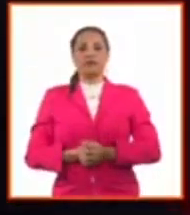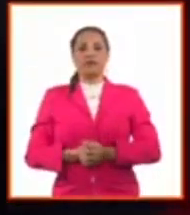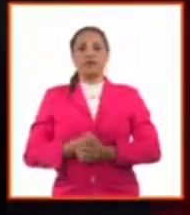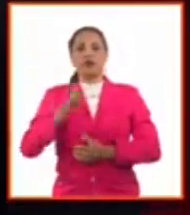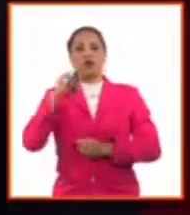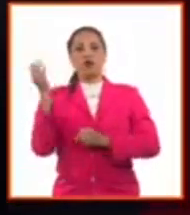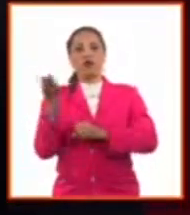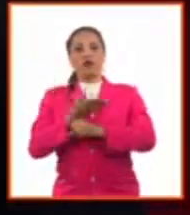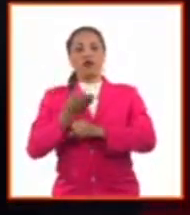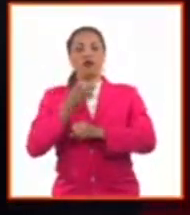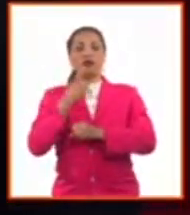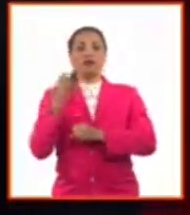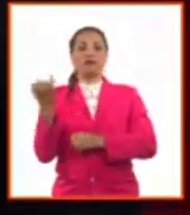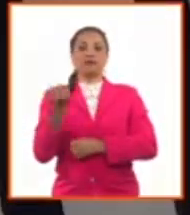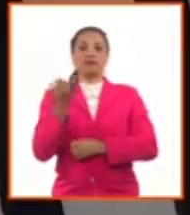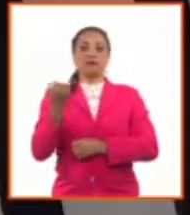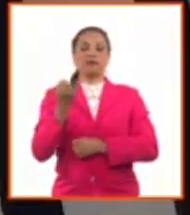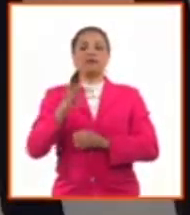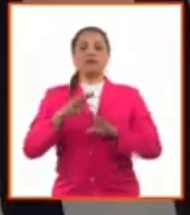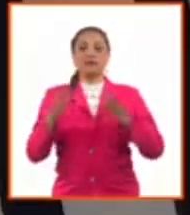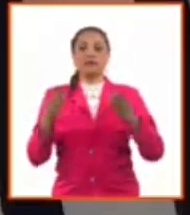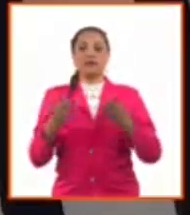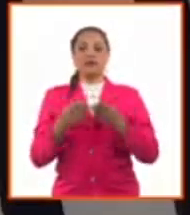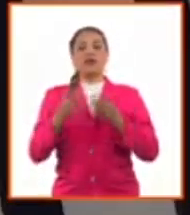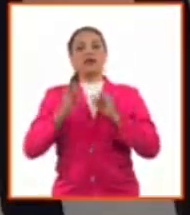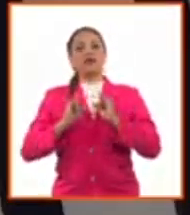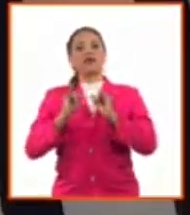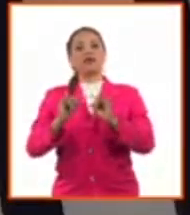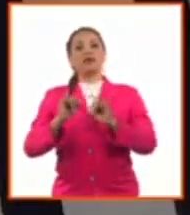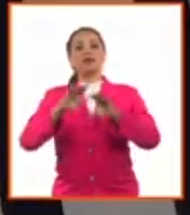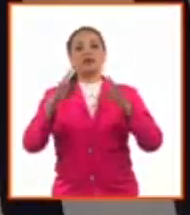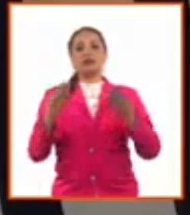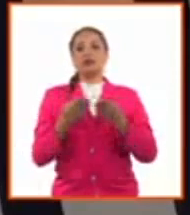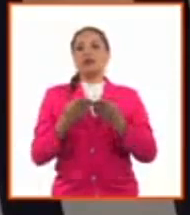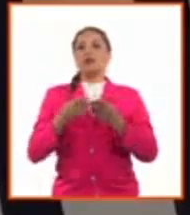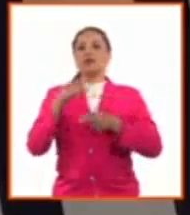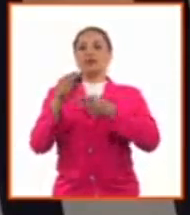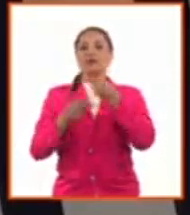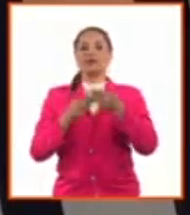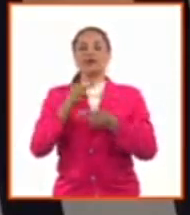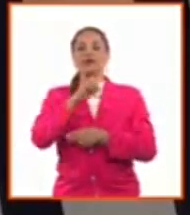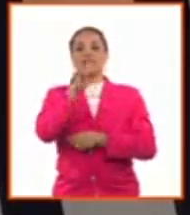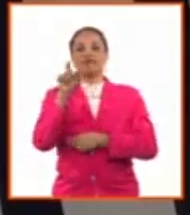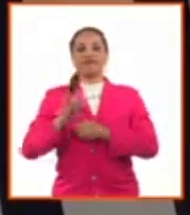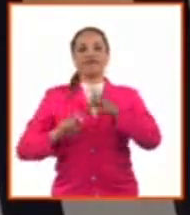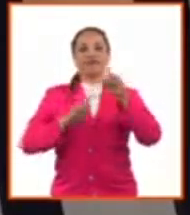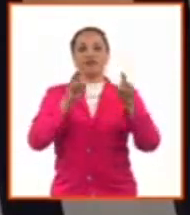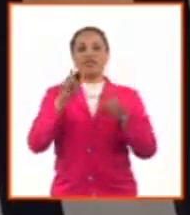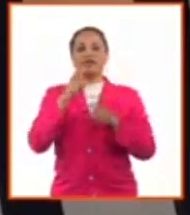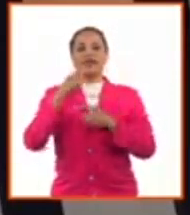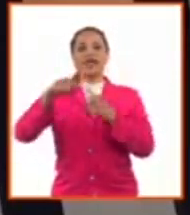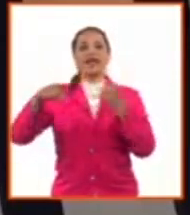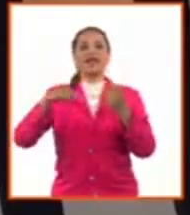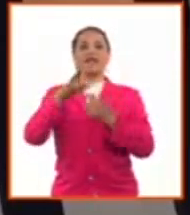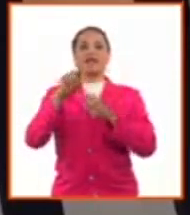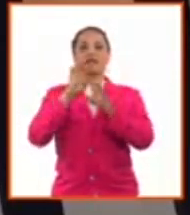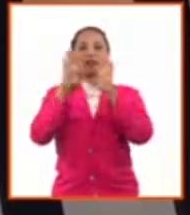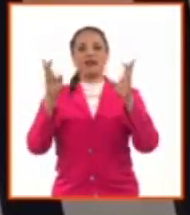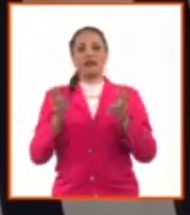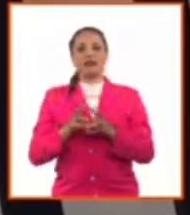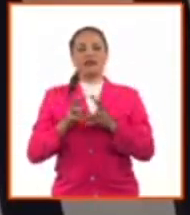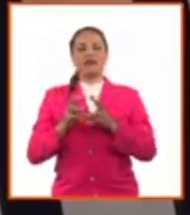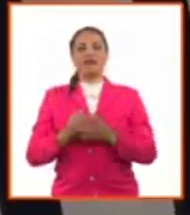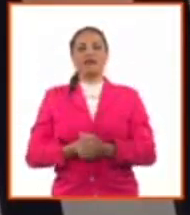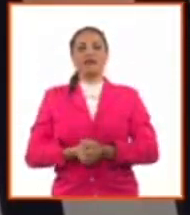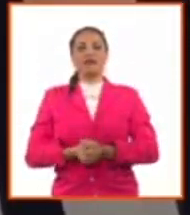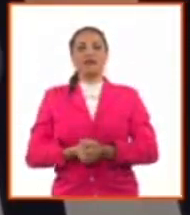Filo, un espacio para mostrar con todos sus matices las noticias, los hechos, las matrices de opinión que circulan en los medios y